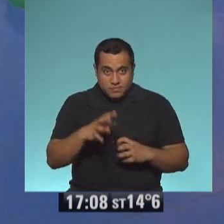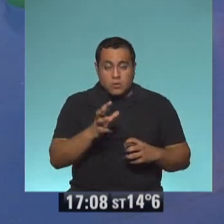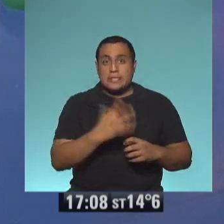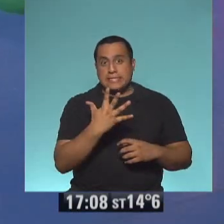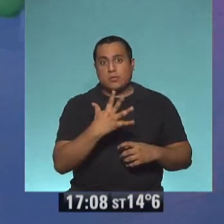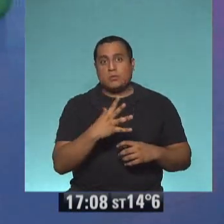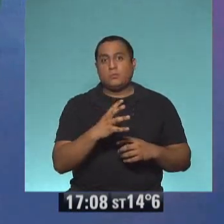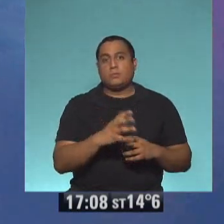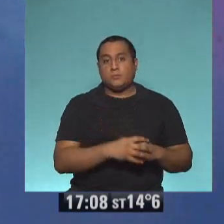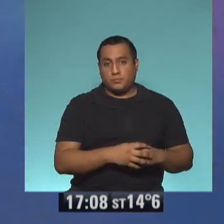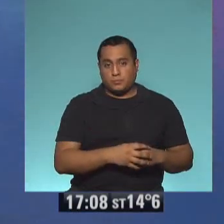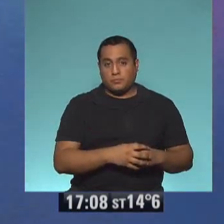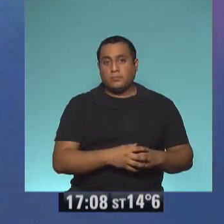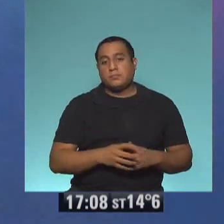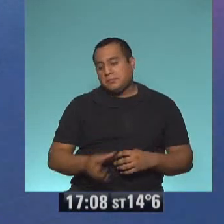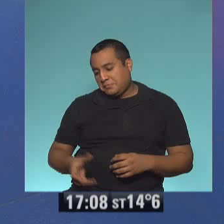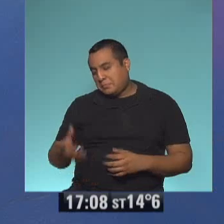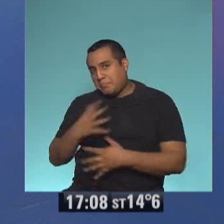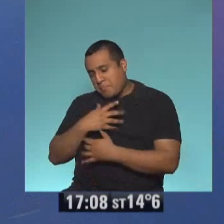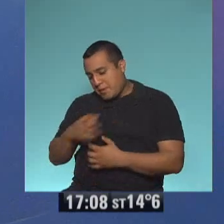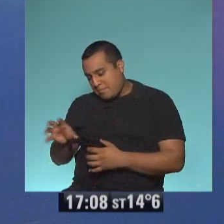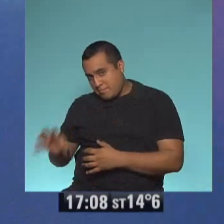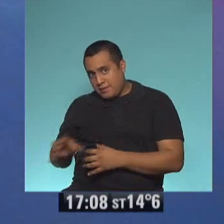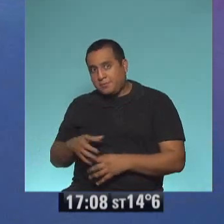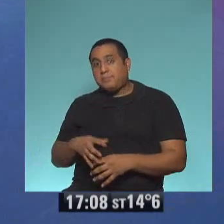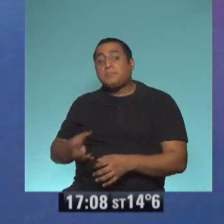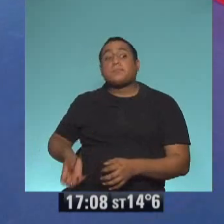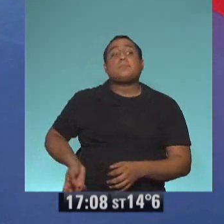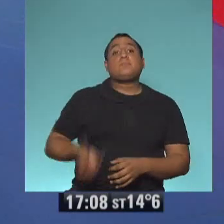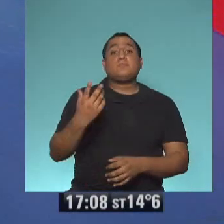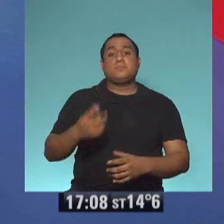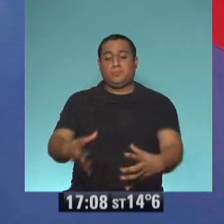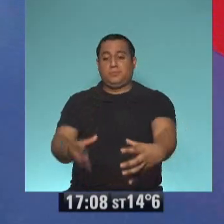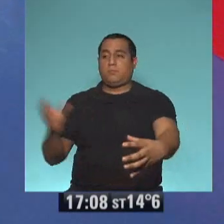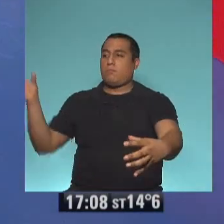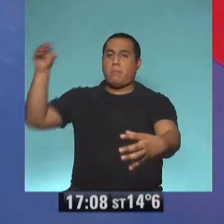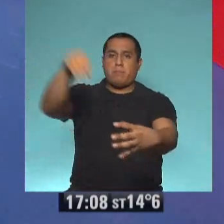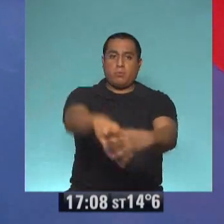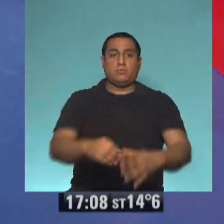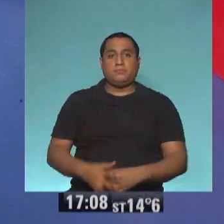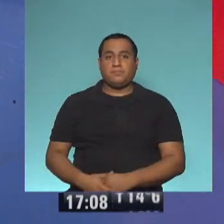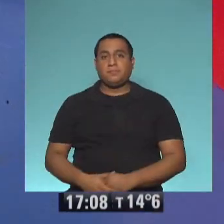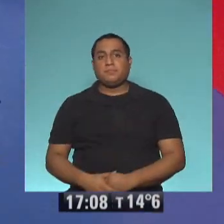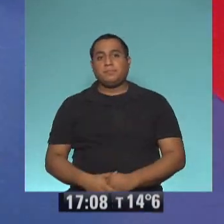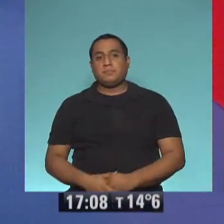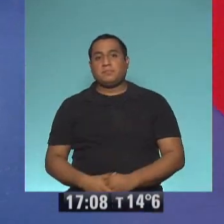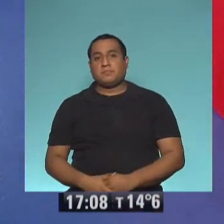cinco si apoyamos el perrito y tenemos que invocar las cinco en el tacho sólo se constante